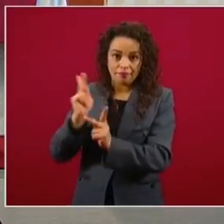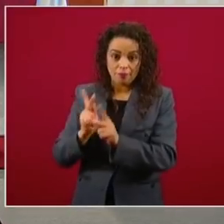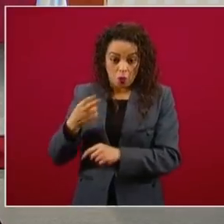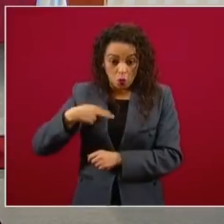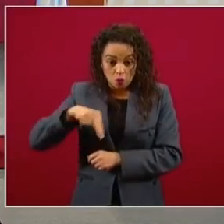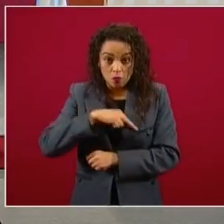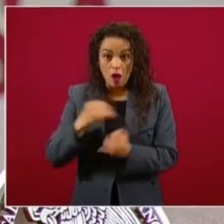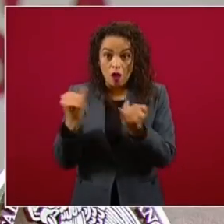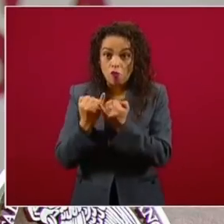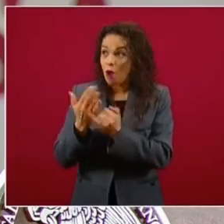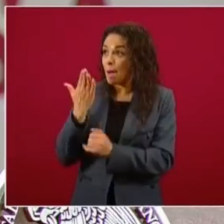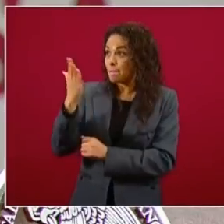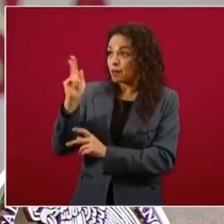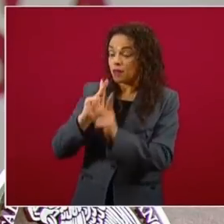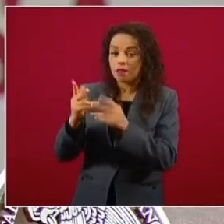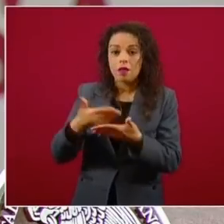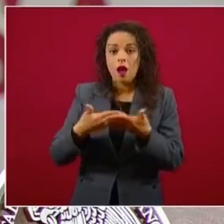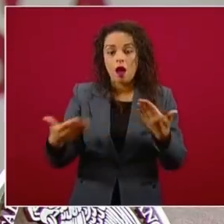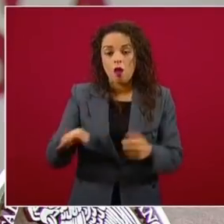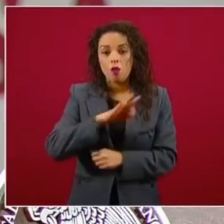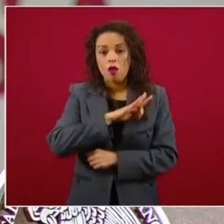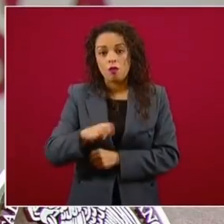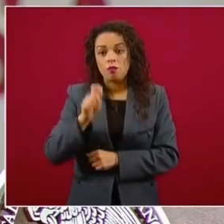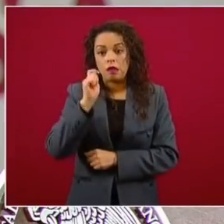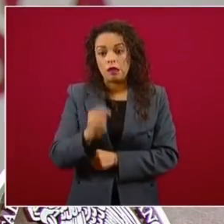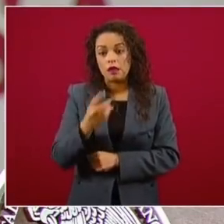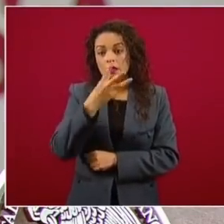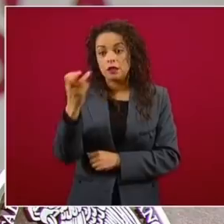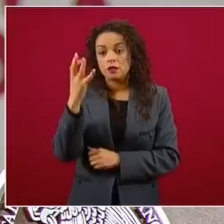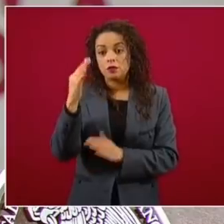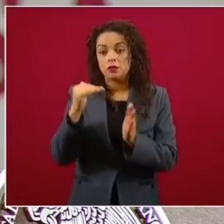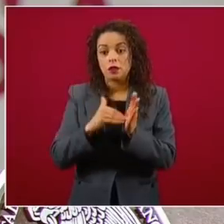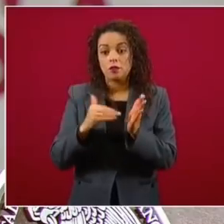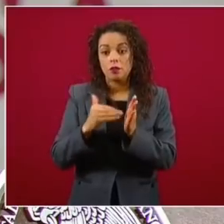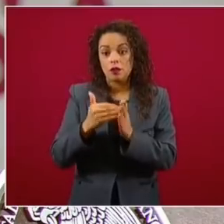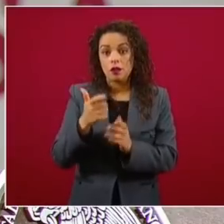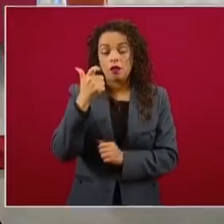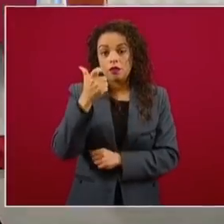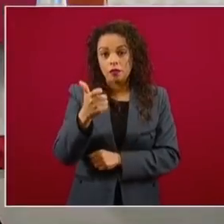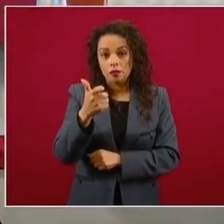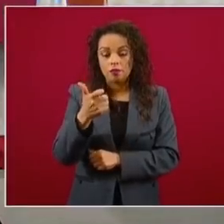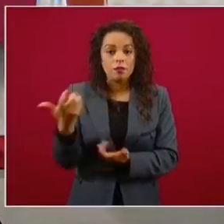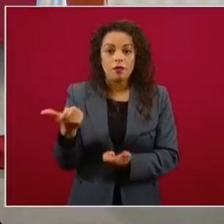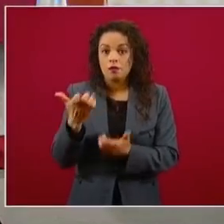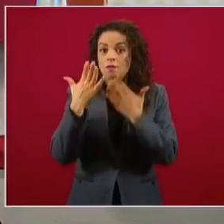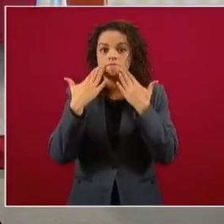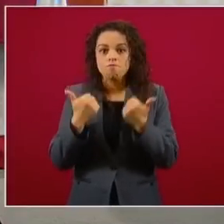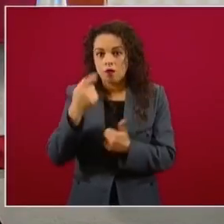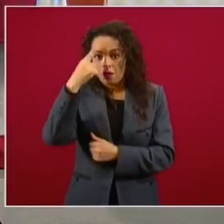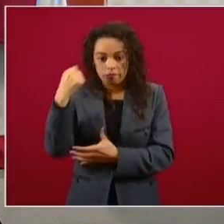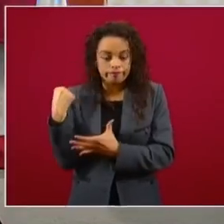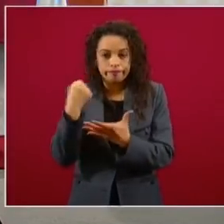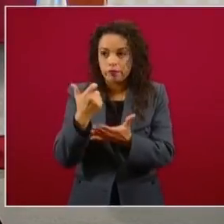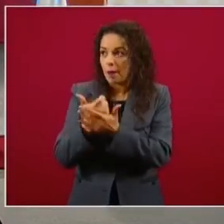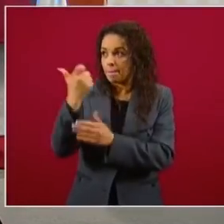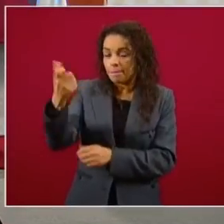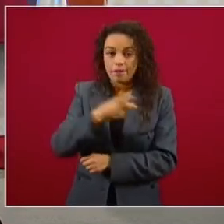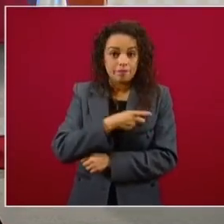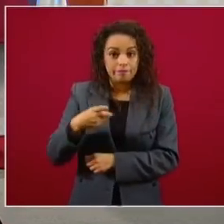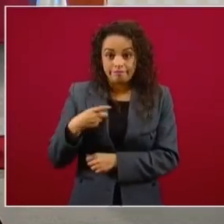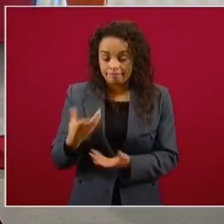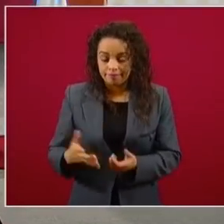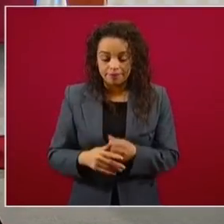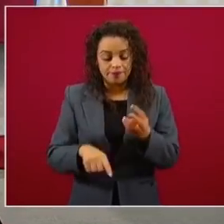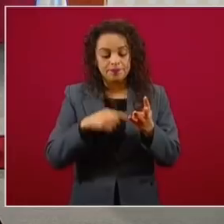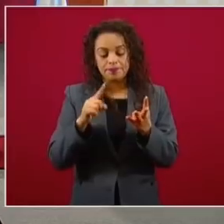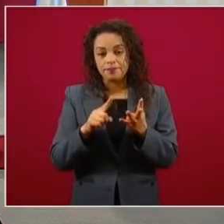nos estaría costando ya ahora 350,000 millones de pesos adicionales, recursos que no tenemos. Y el tercero es que se